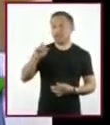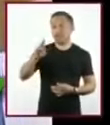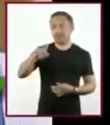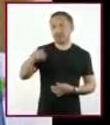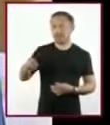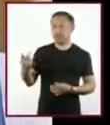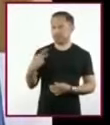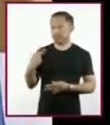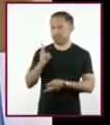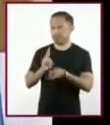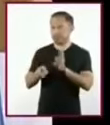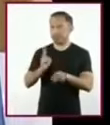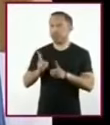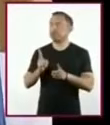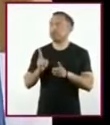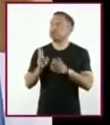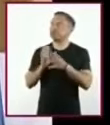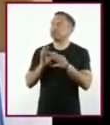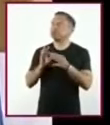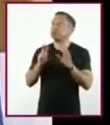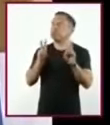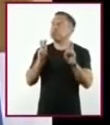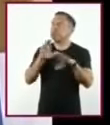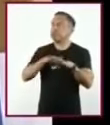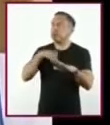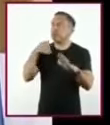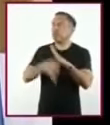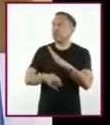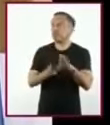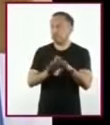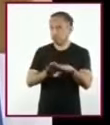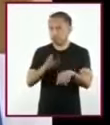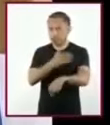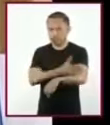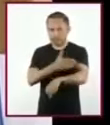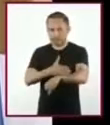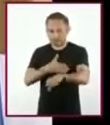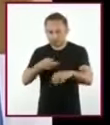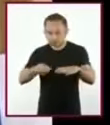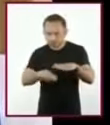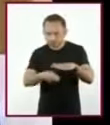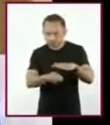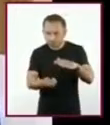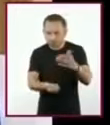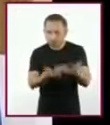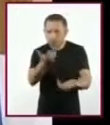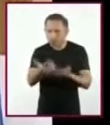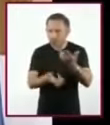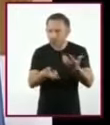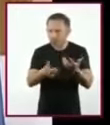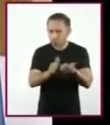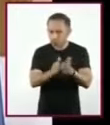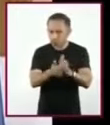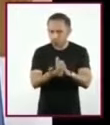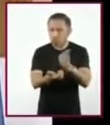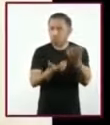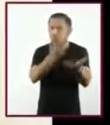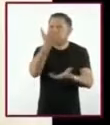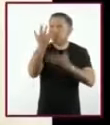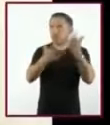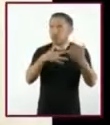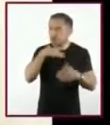en esta parte de pronto el uso de la leña. ¿Te contamina, no te contamina? ¿Qué nos puedes decir al